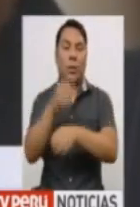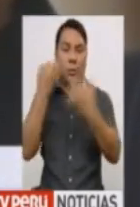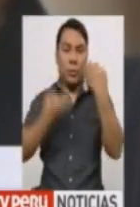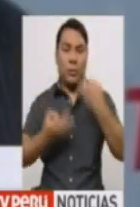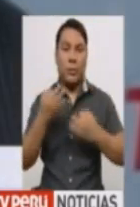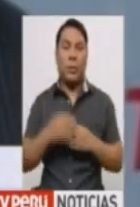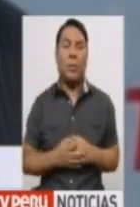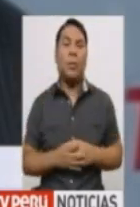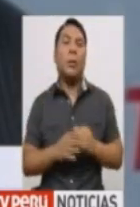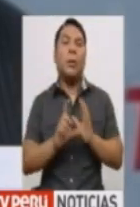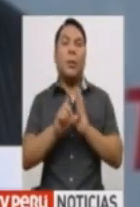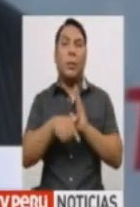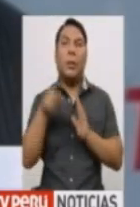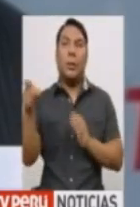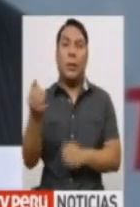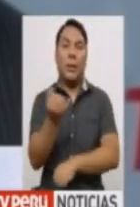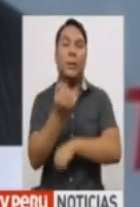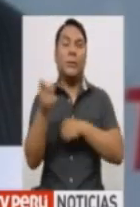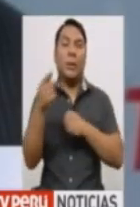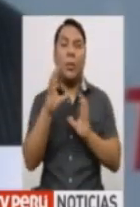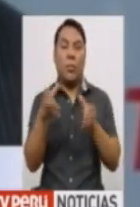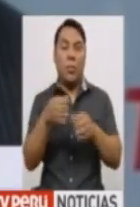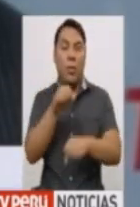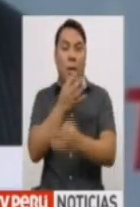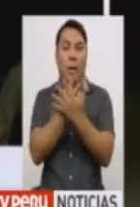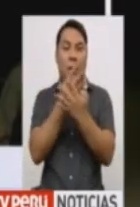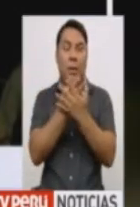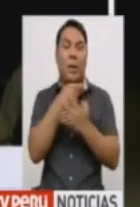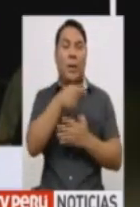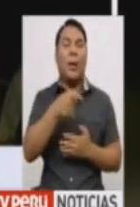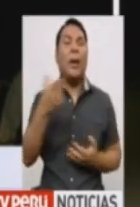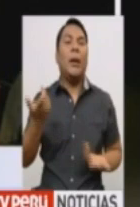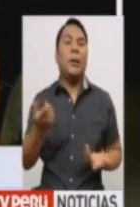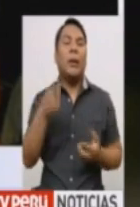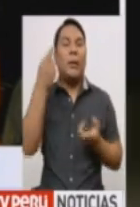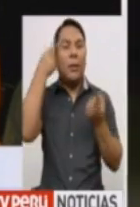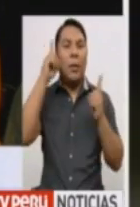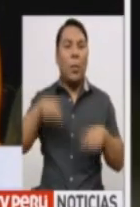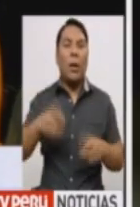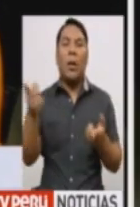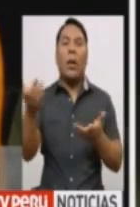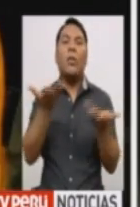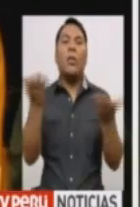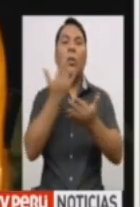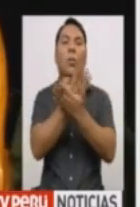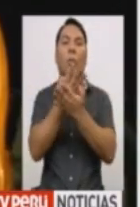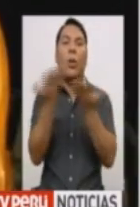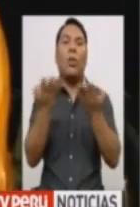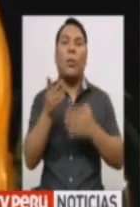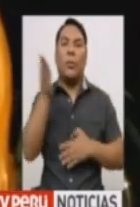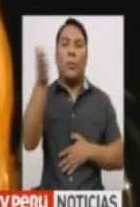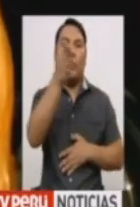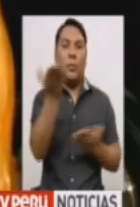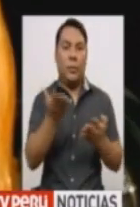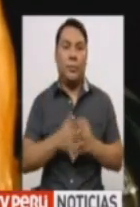Junta Clasificadora del Instituto Nacional Penitenciario ya se encargará de definir a qué penal irá Jorge Cuba.